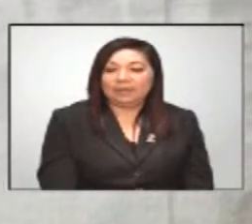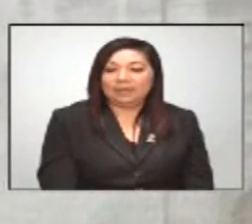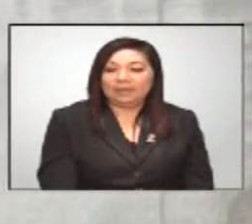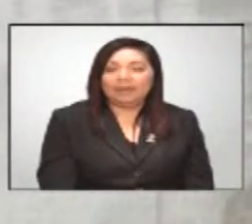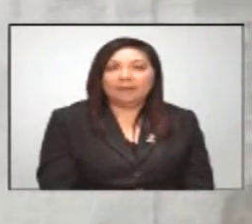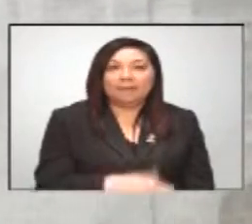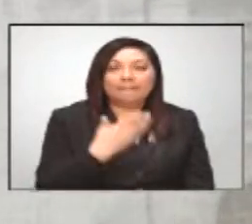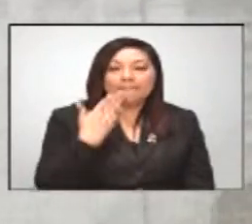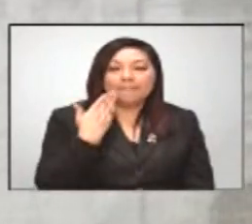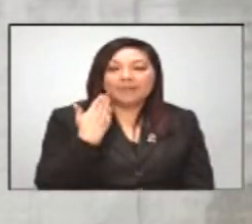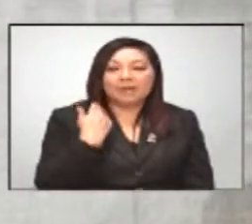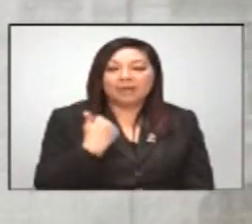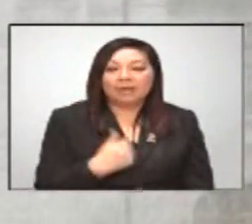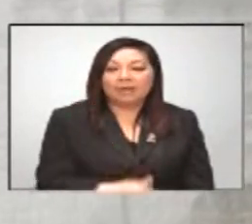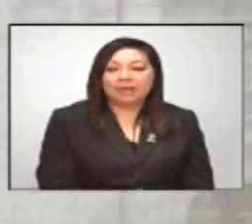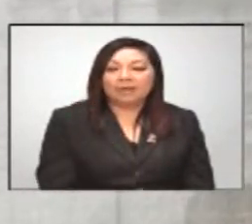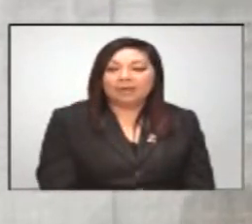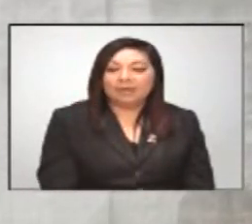En blanco.